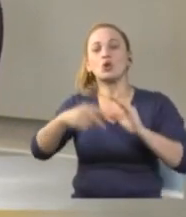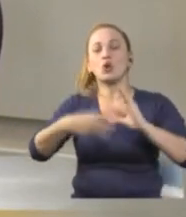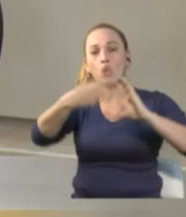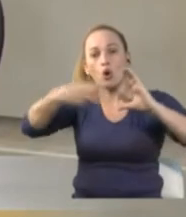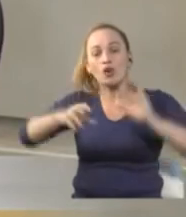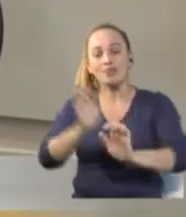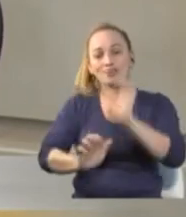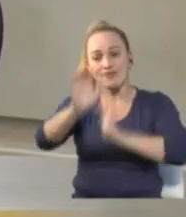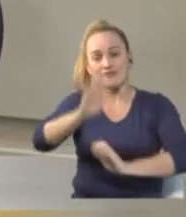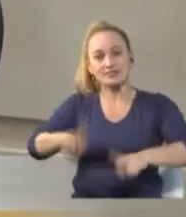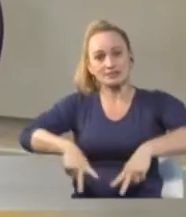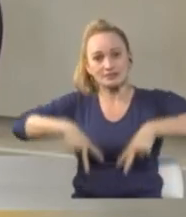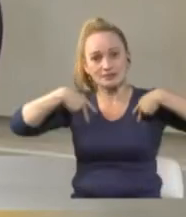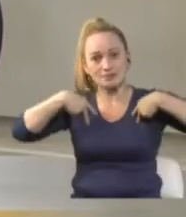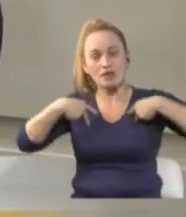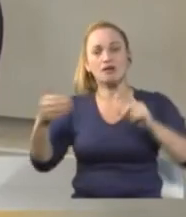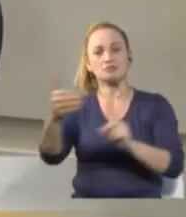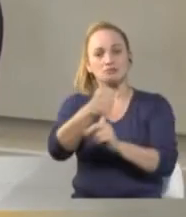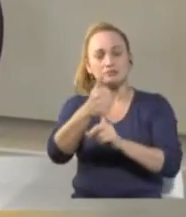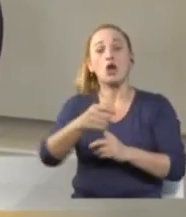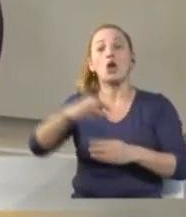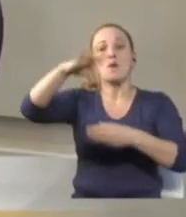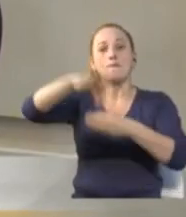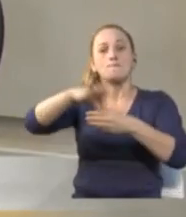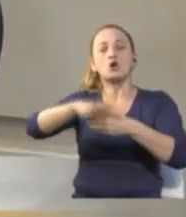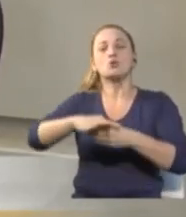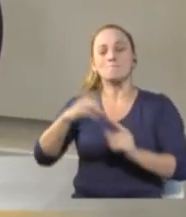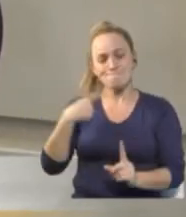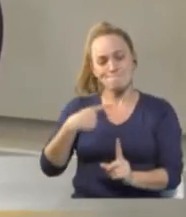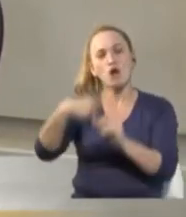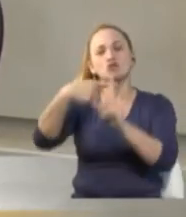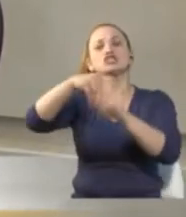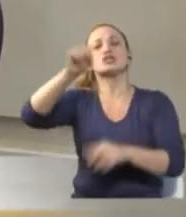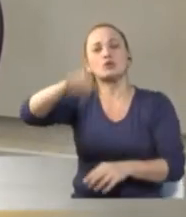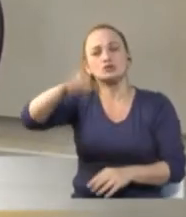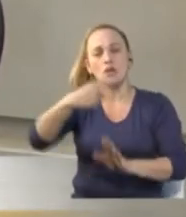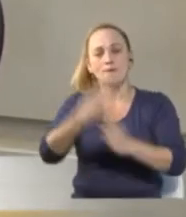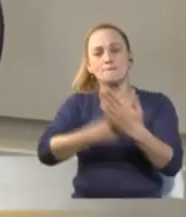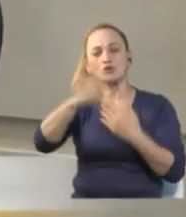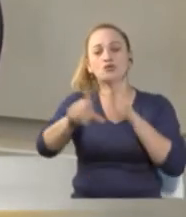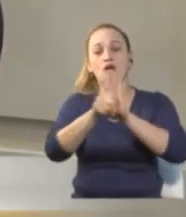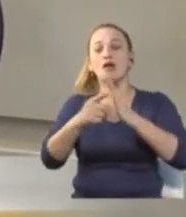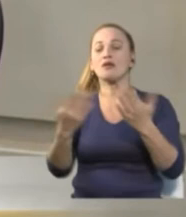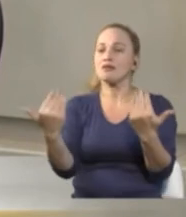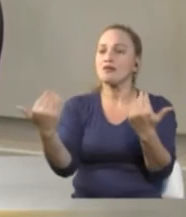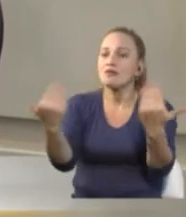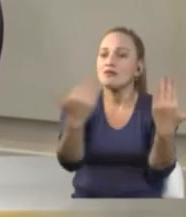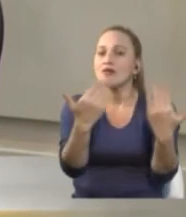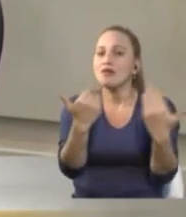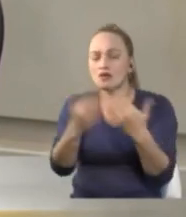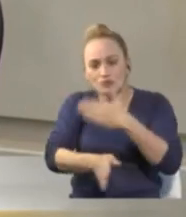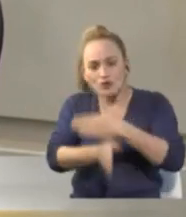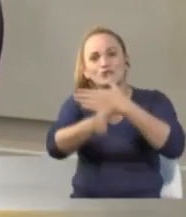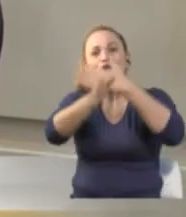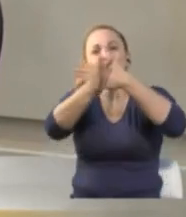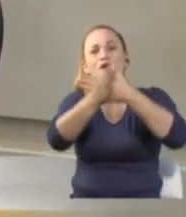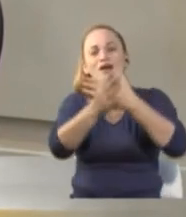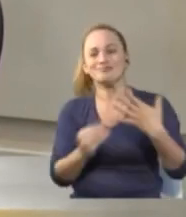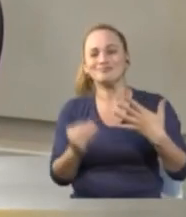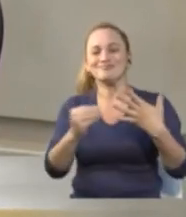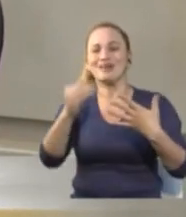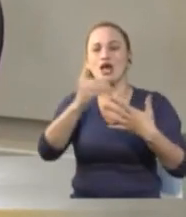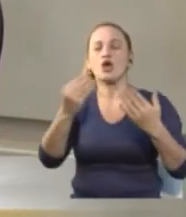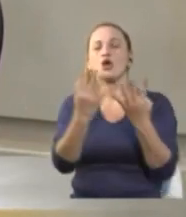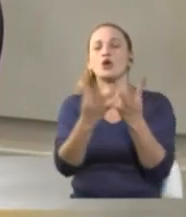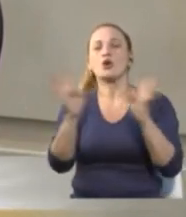de la Defensa de la Vida, y votaré positivamente este proyecto y animo a que siga este curso en el Congreso de la